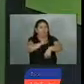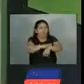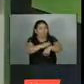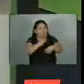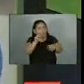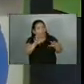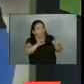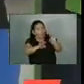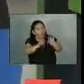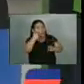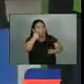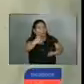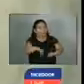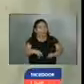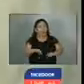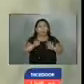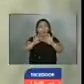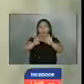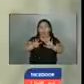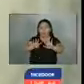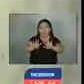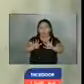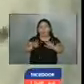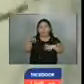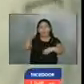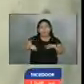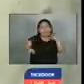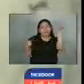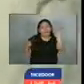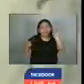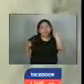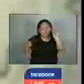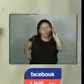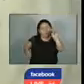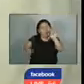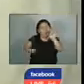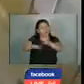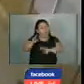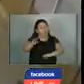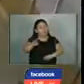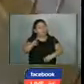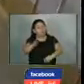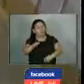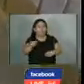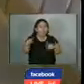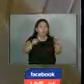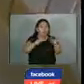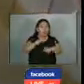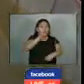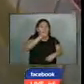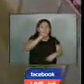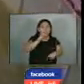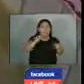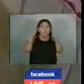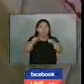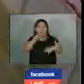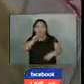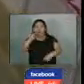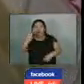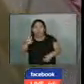de alarma. 9 de estos pacientes son de San Salvador, la mayoría entre los 10 y 14